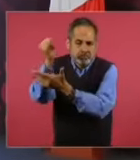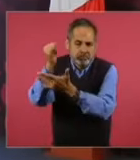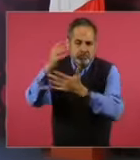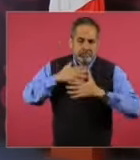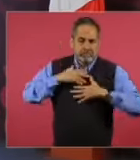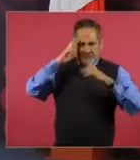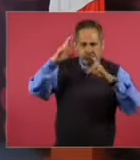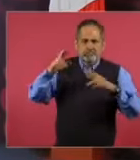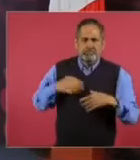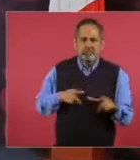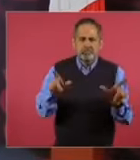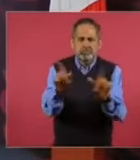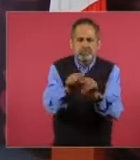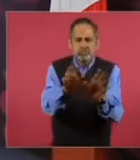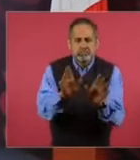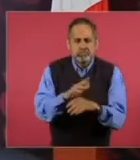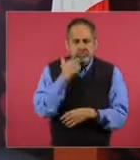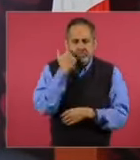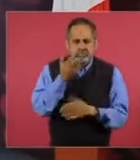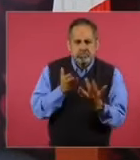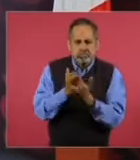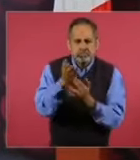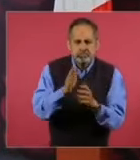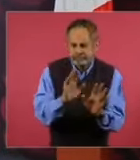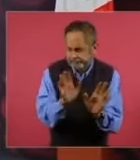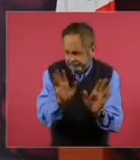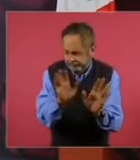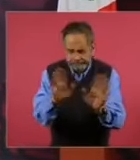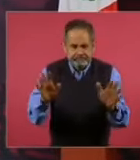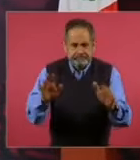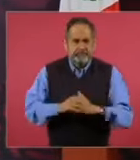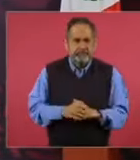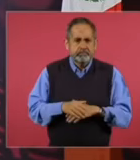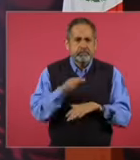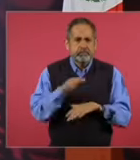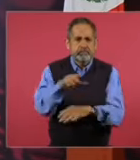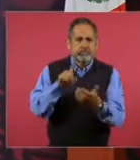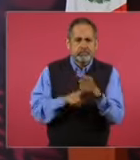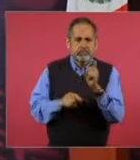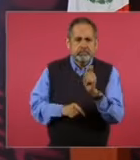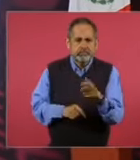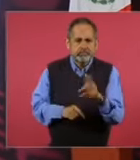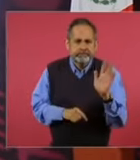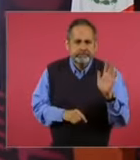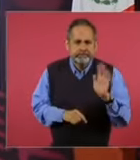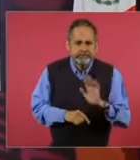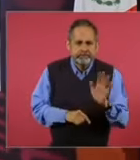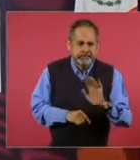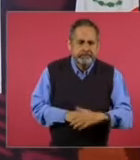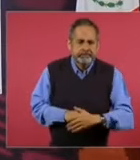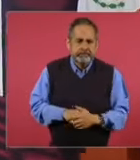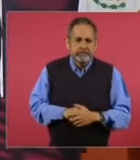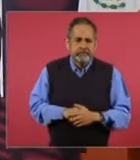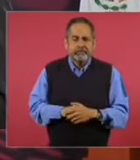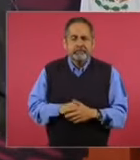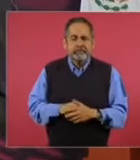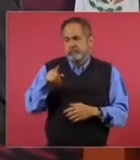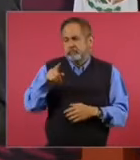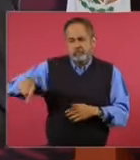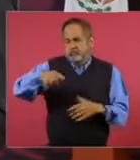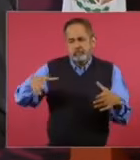Y no queremos meternos en asuntos que corresponde